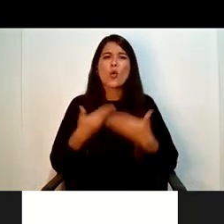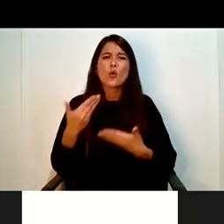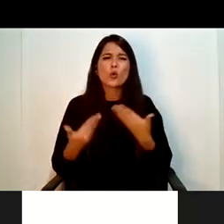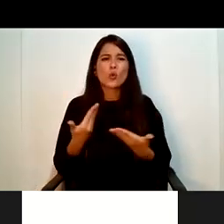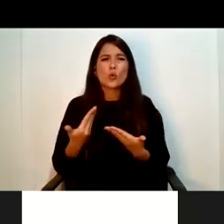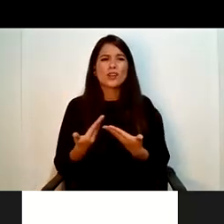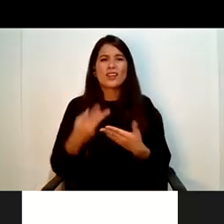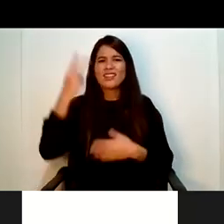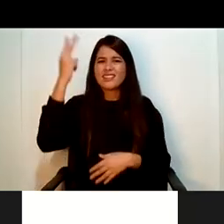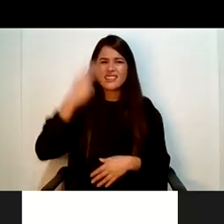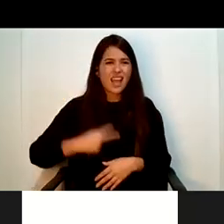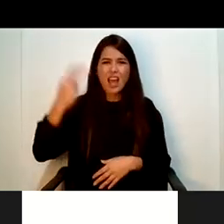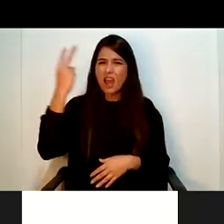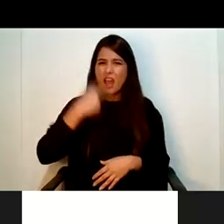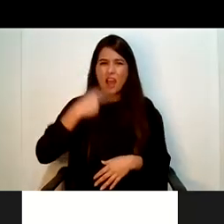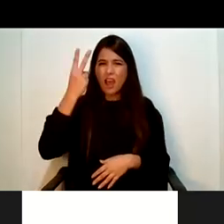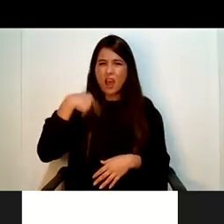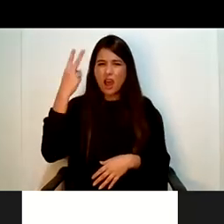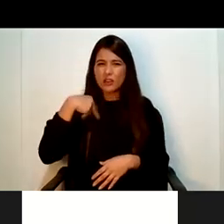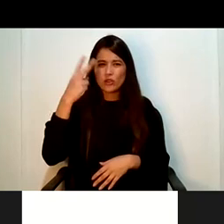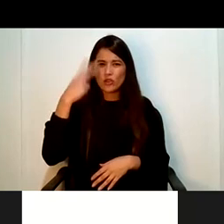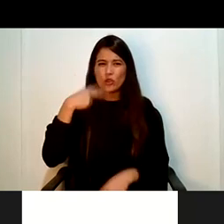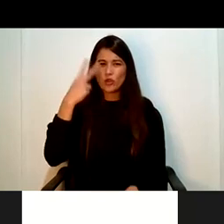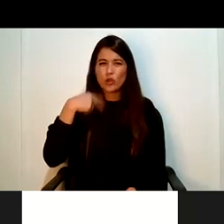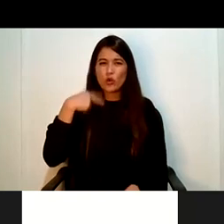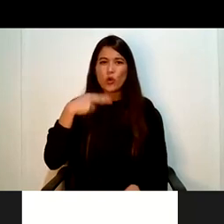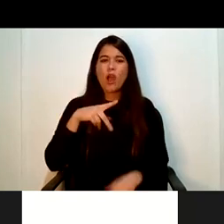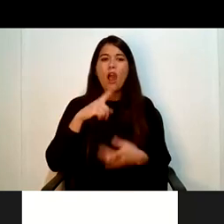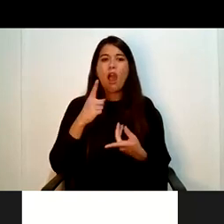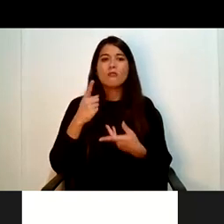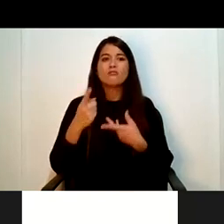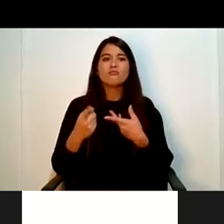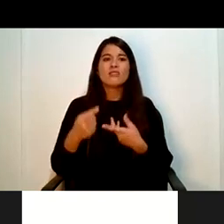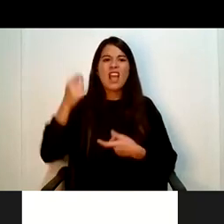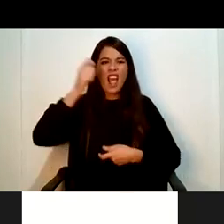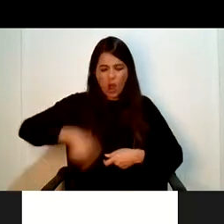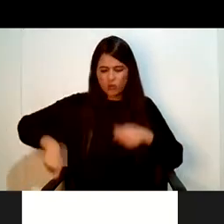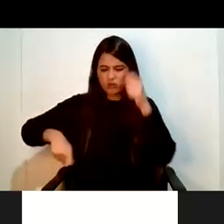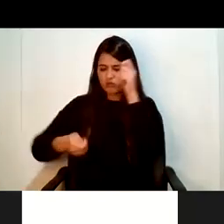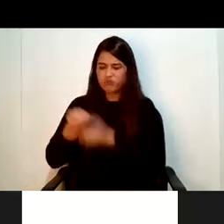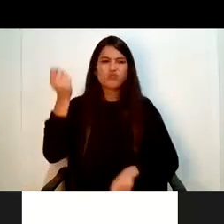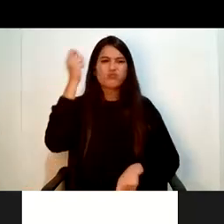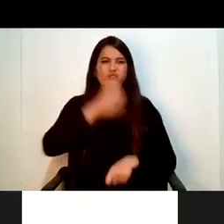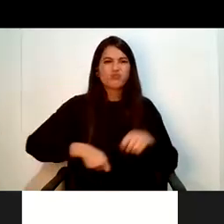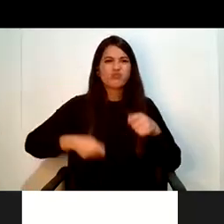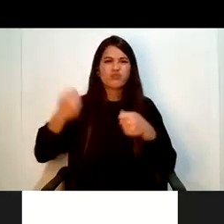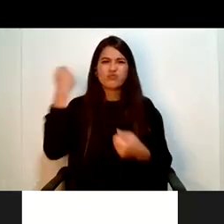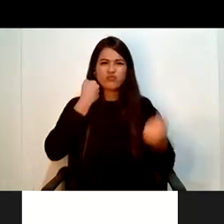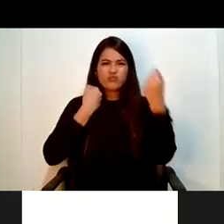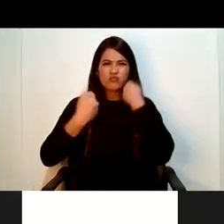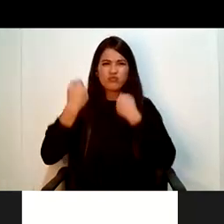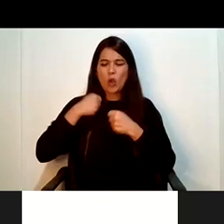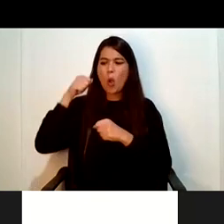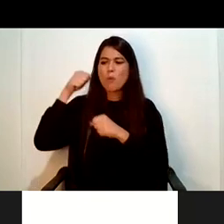solo de llanto, pasar a una conducta de autolesión o de agresión hacia